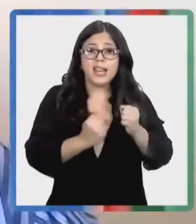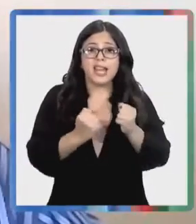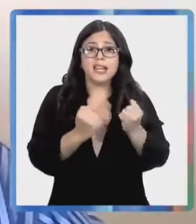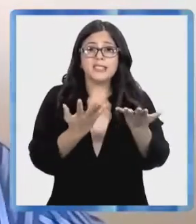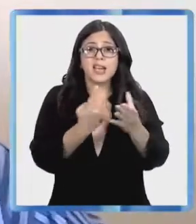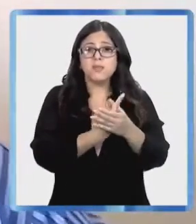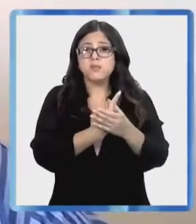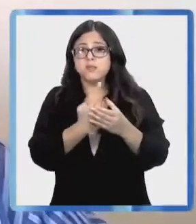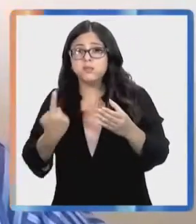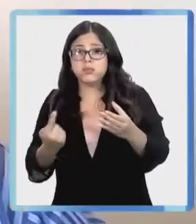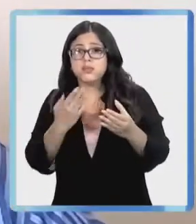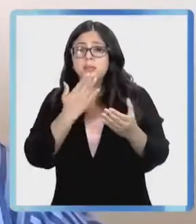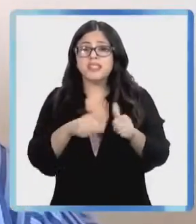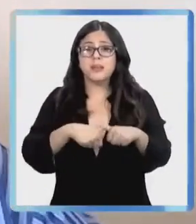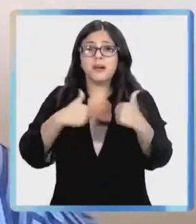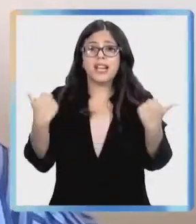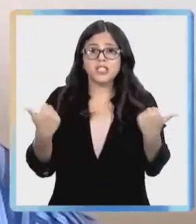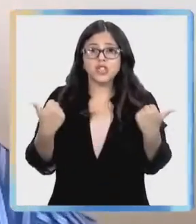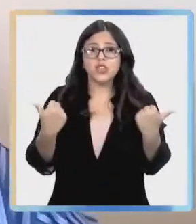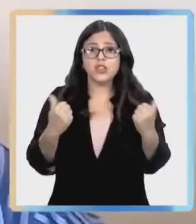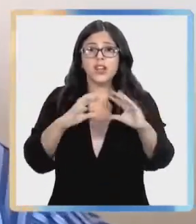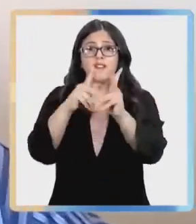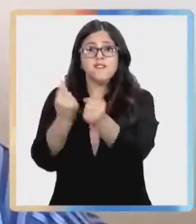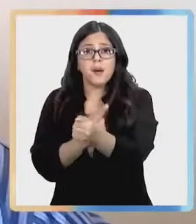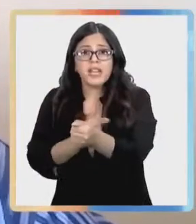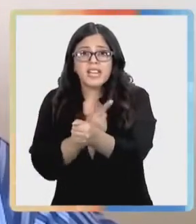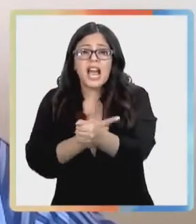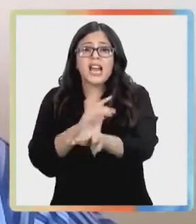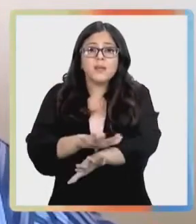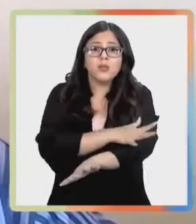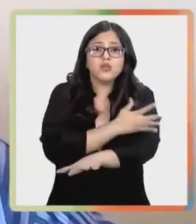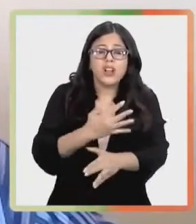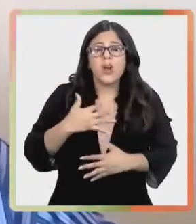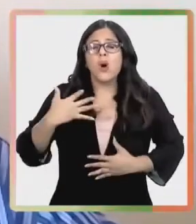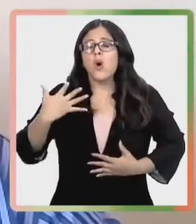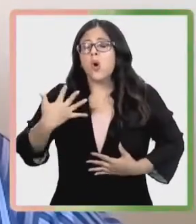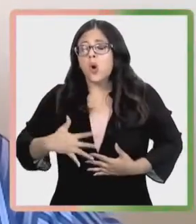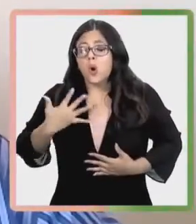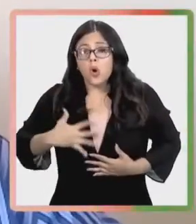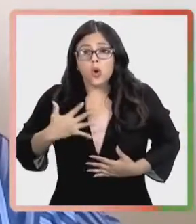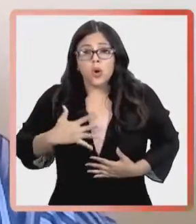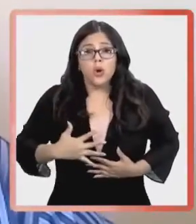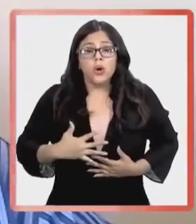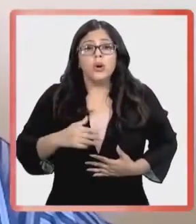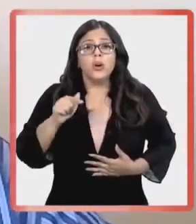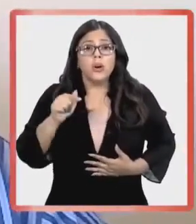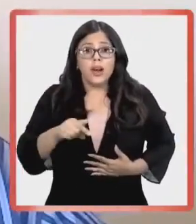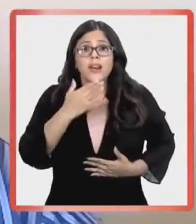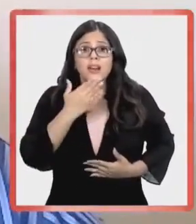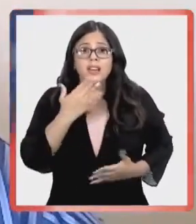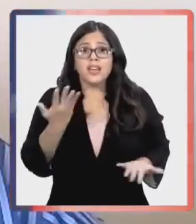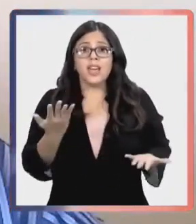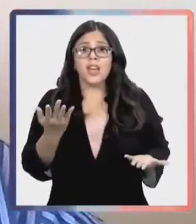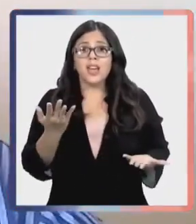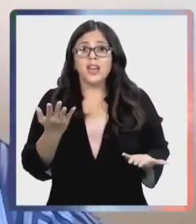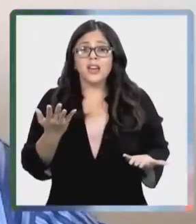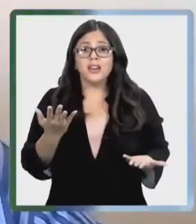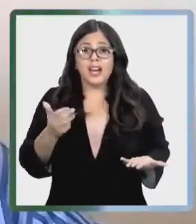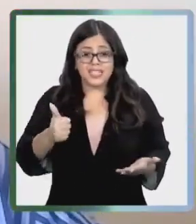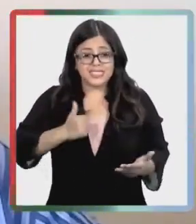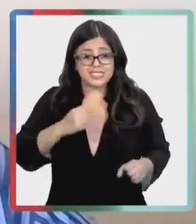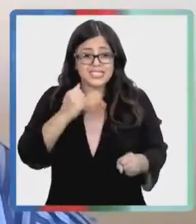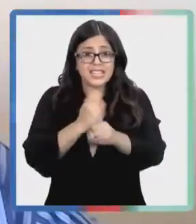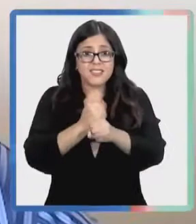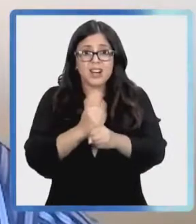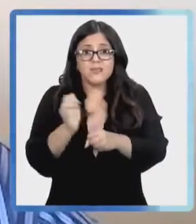con separaciones familiares, emocionales de por medio, es tan grande y además el ausentismo laboral es tan